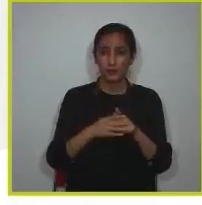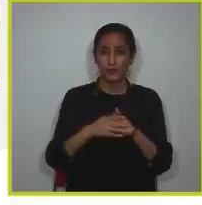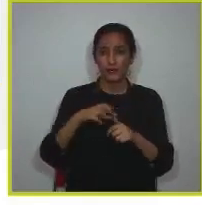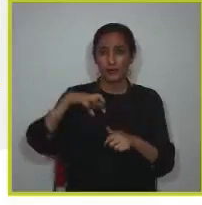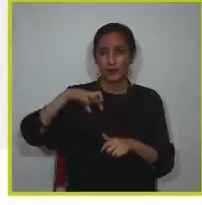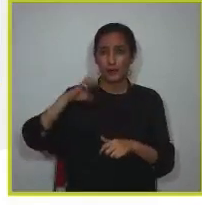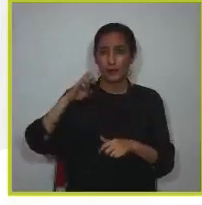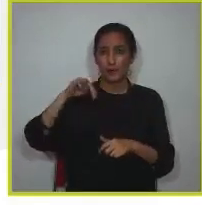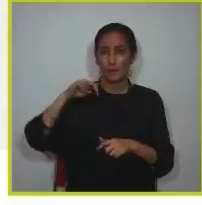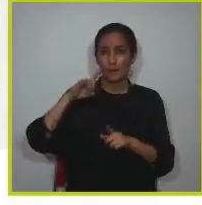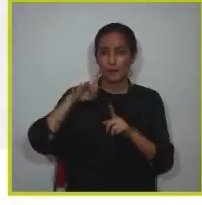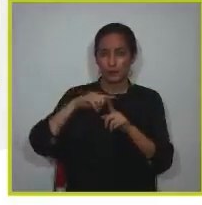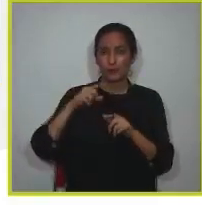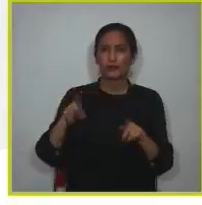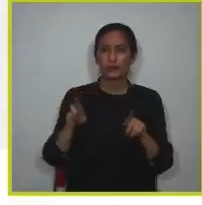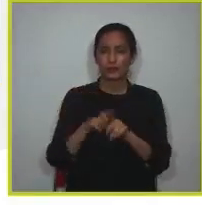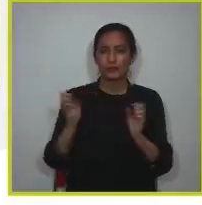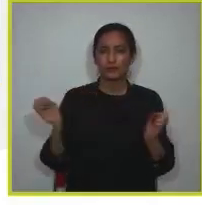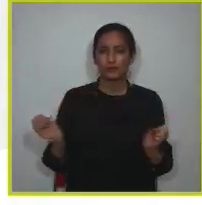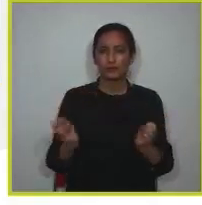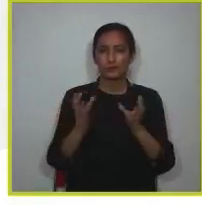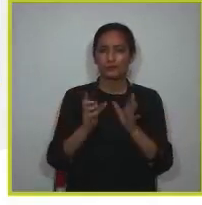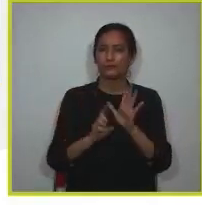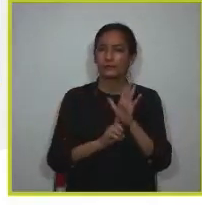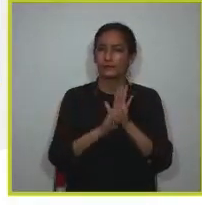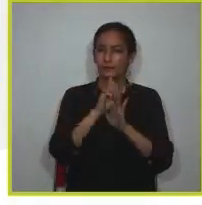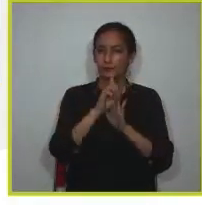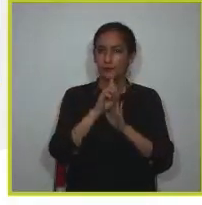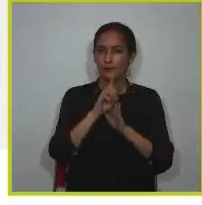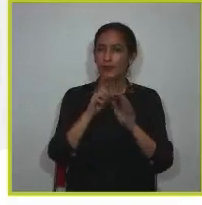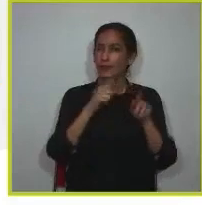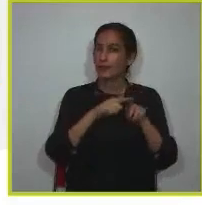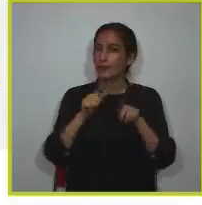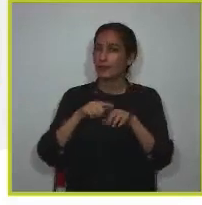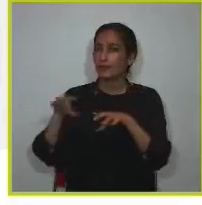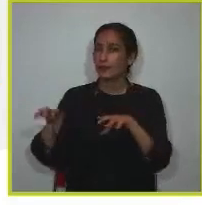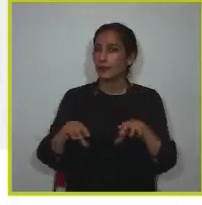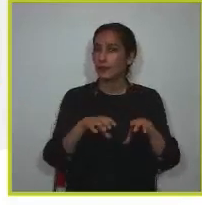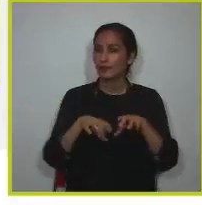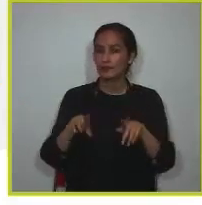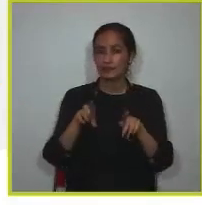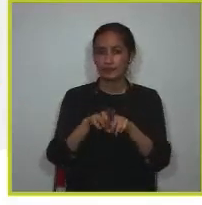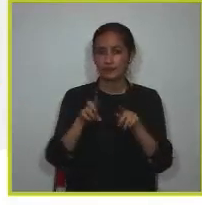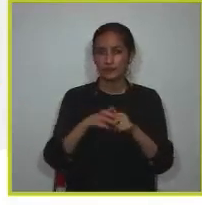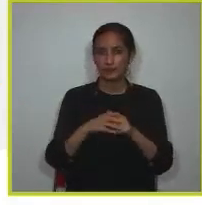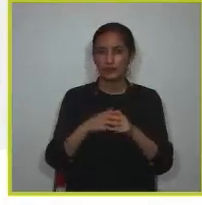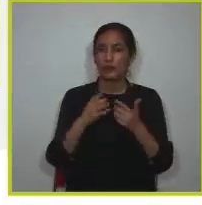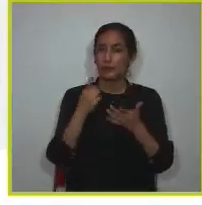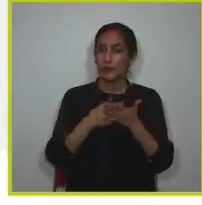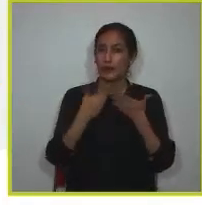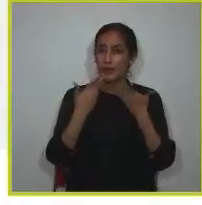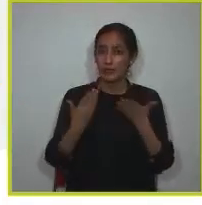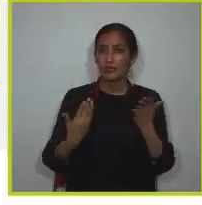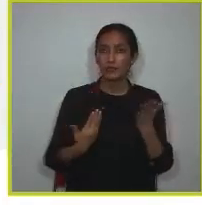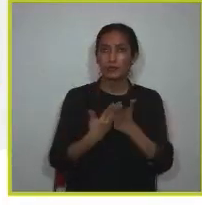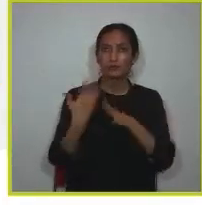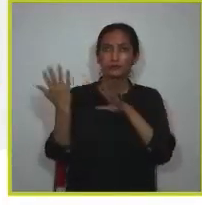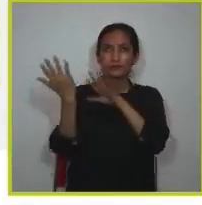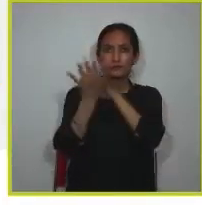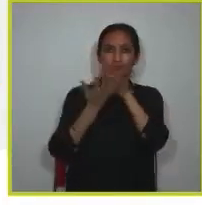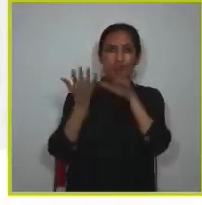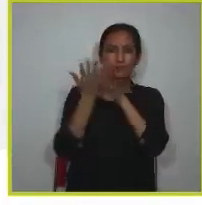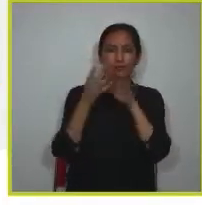pnud actualmente viene impulsando el desarrollo de procesos formativos para estos monitores ambientales